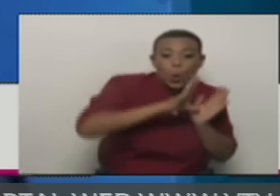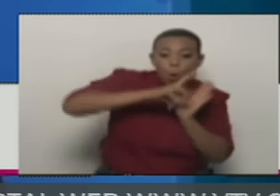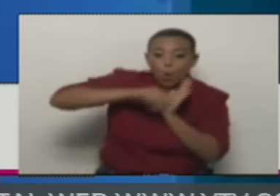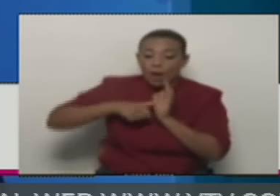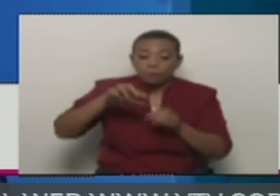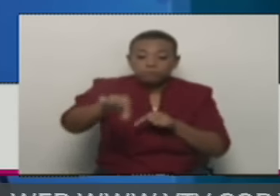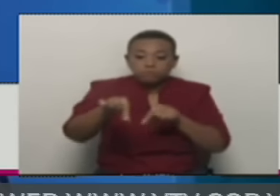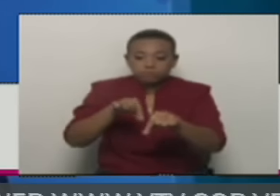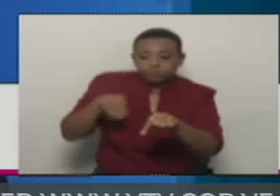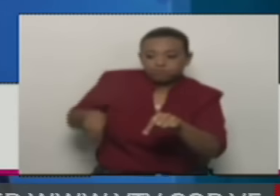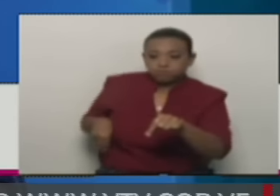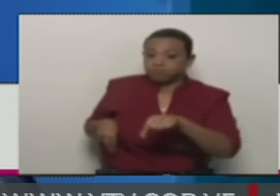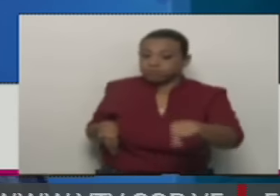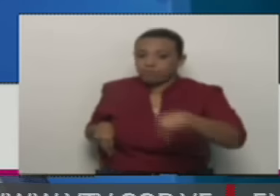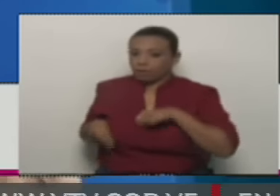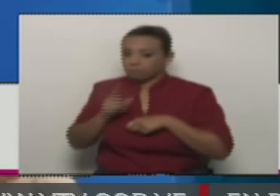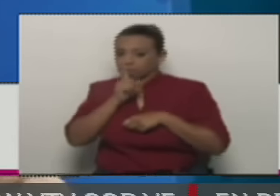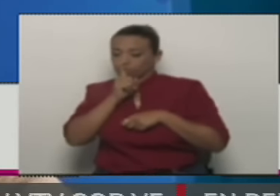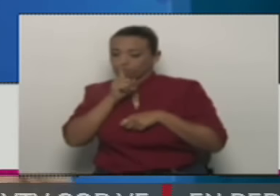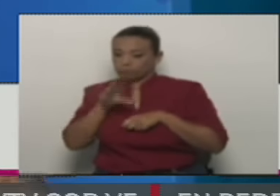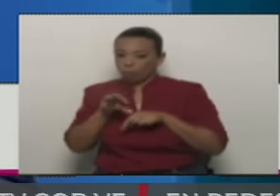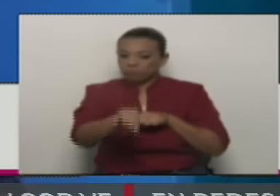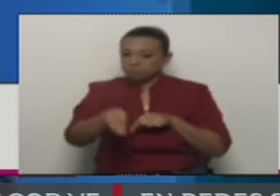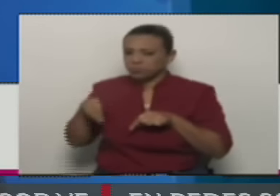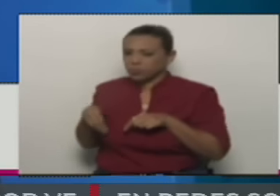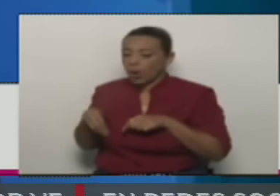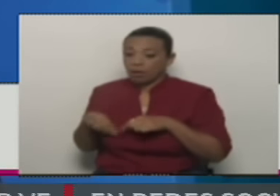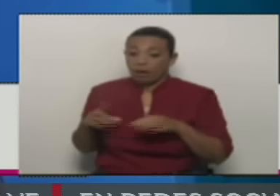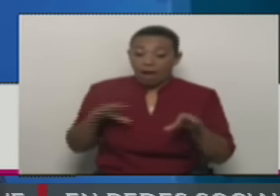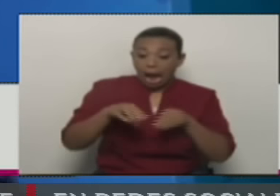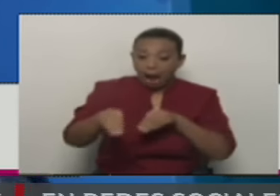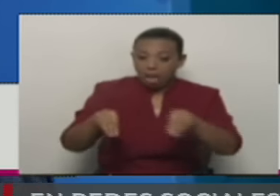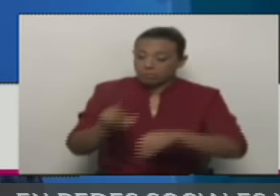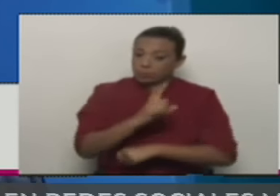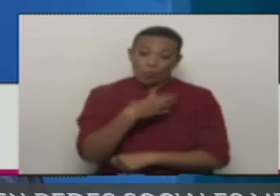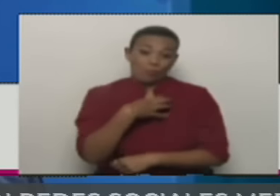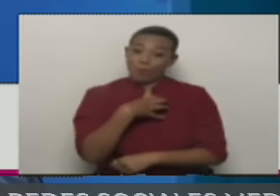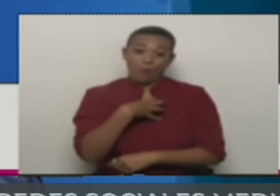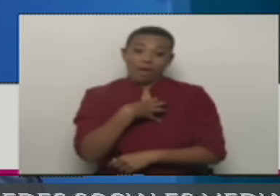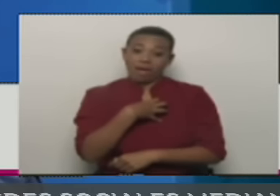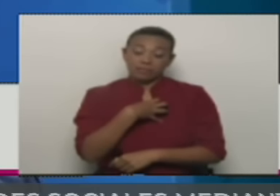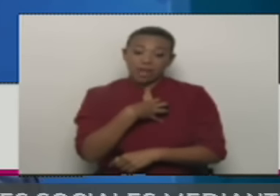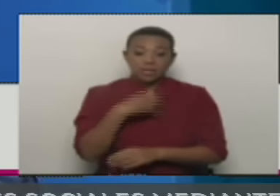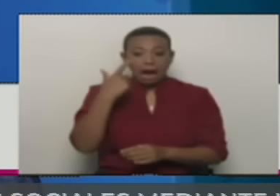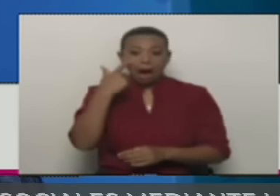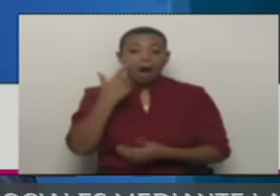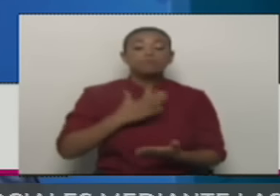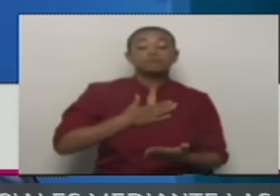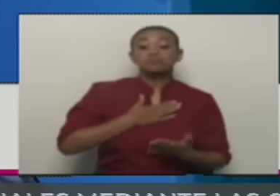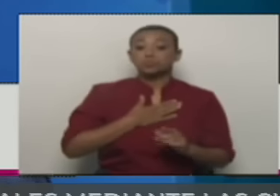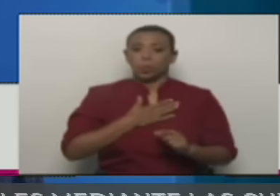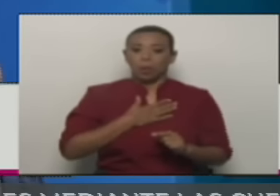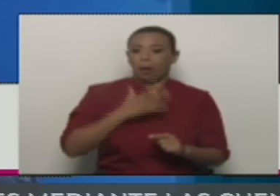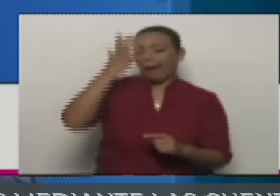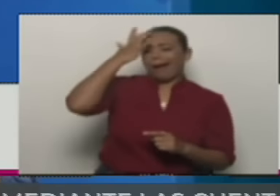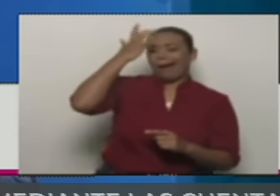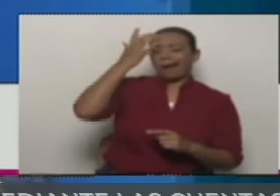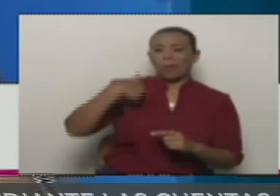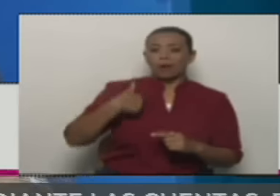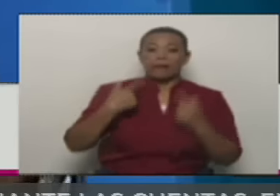o de esconderle piezas a tu contrincante en el ajedrez. Y no puedes salir después, cuando te veas